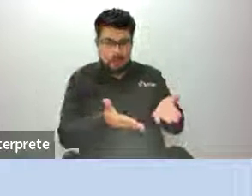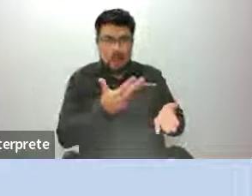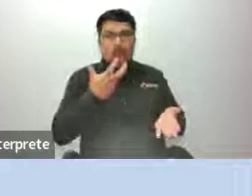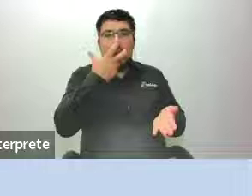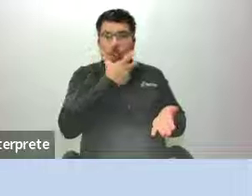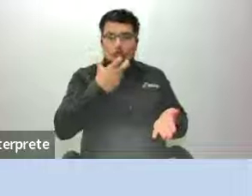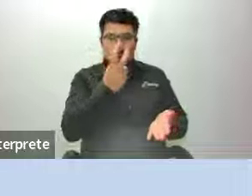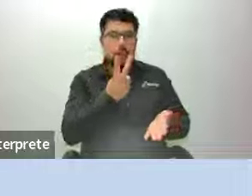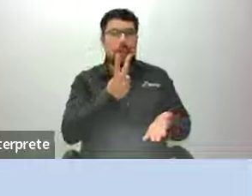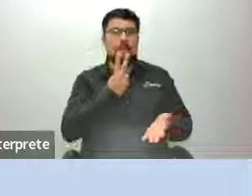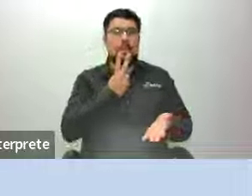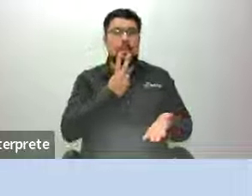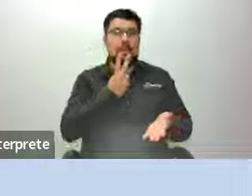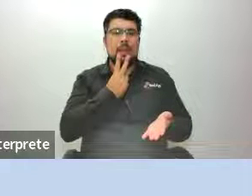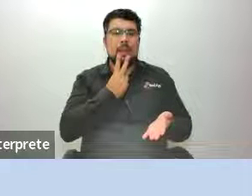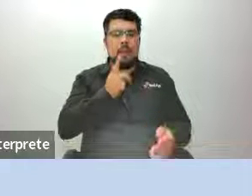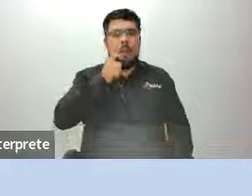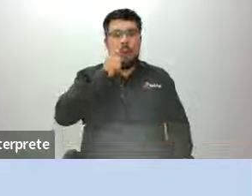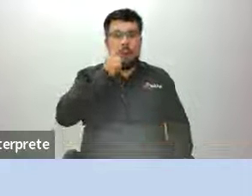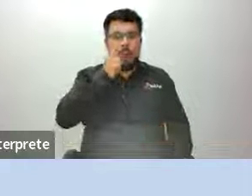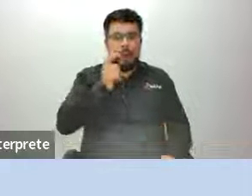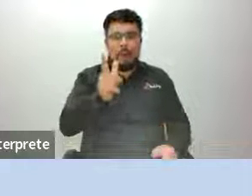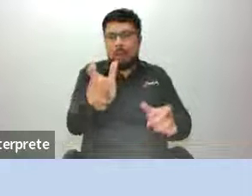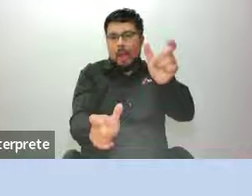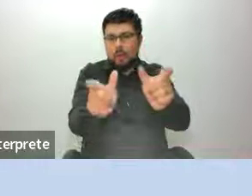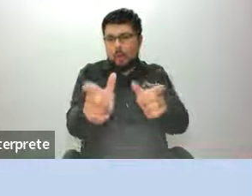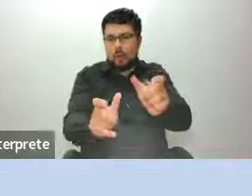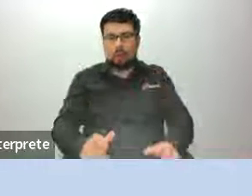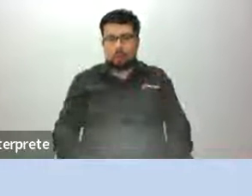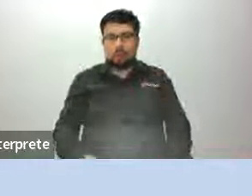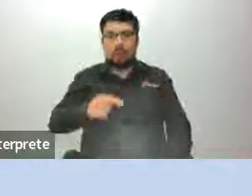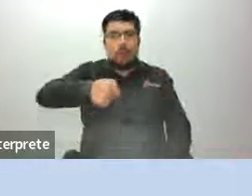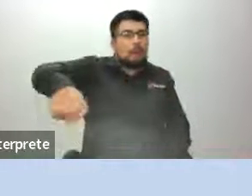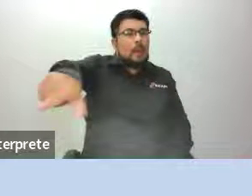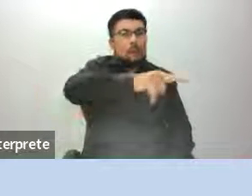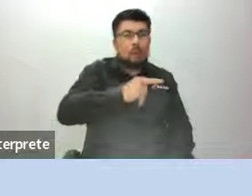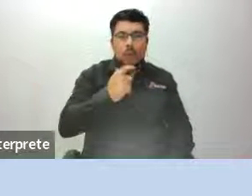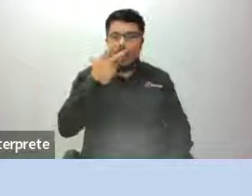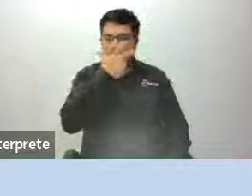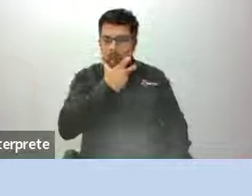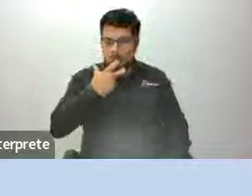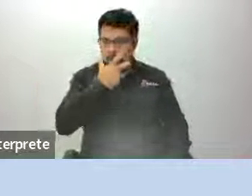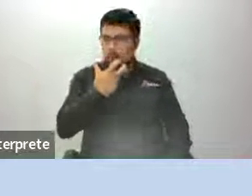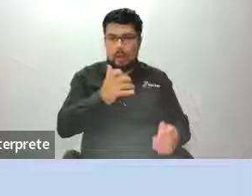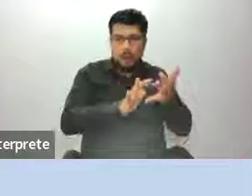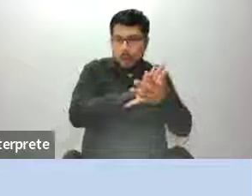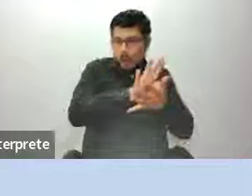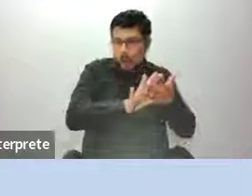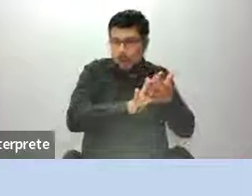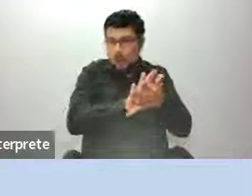humana. Eh, para nosotros, el lenguaje es una facultad que tenemos las